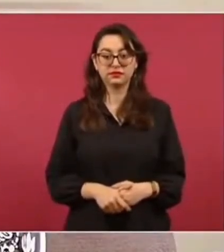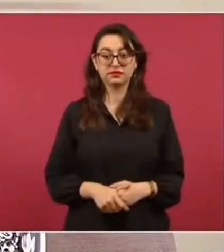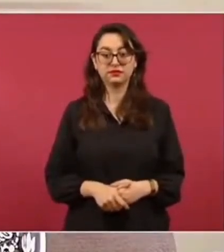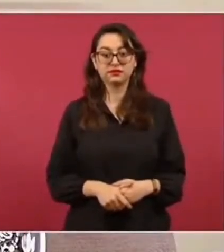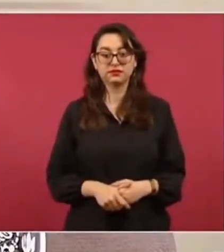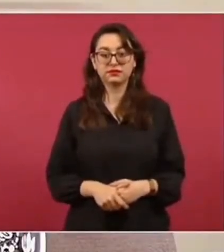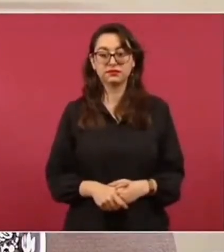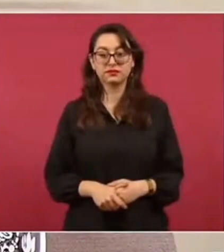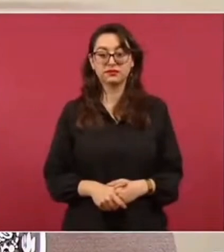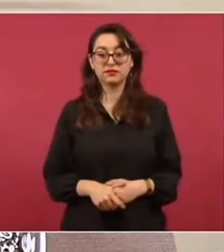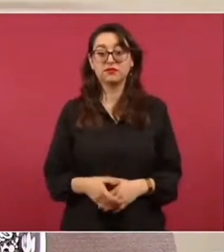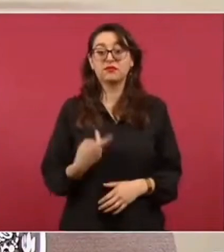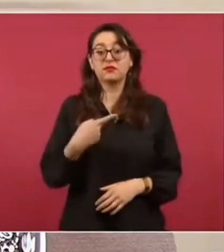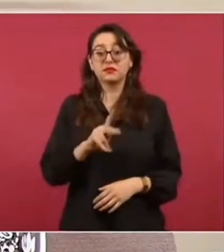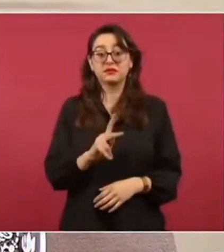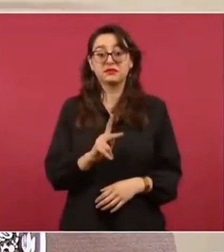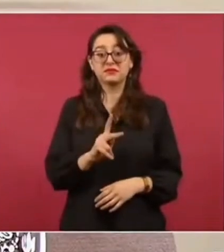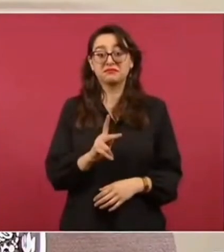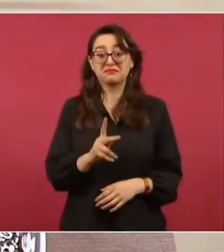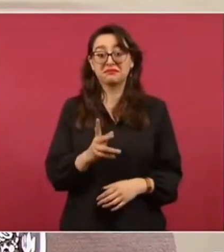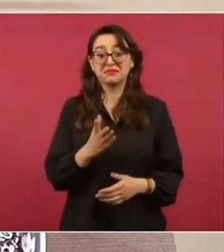en la cola.